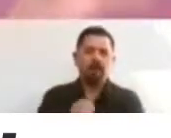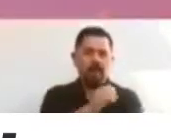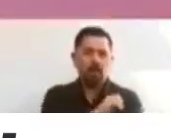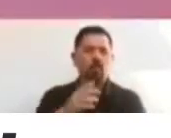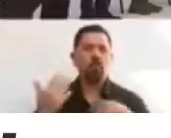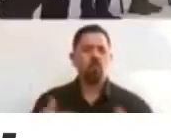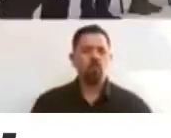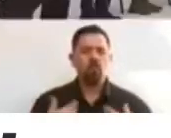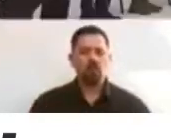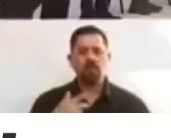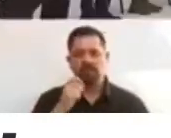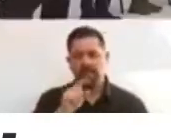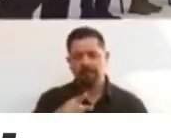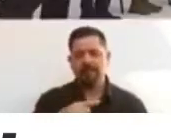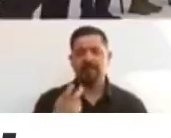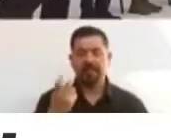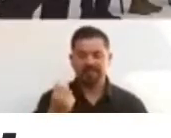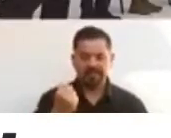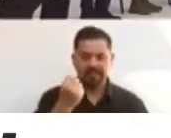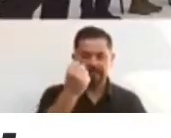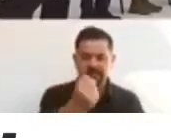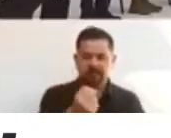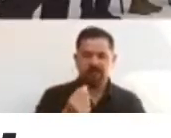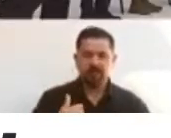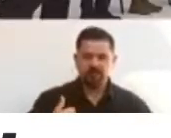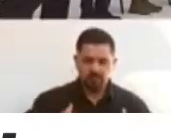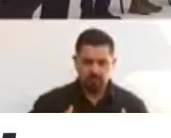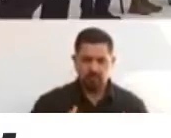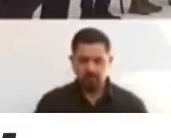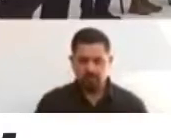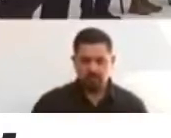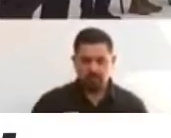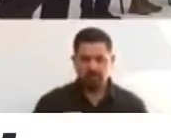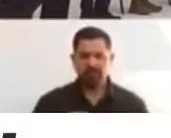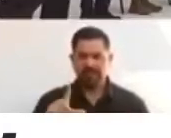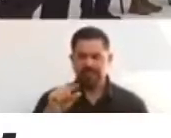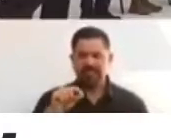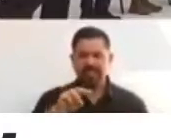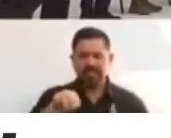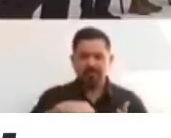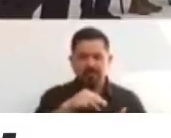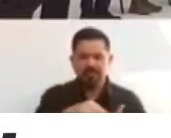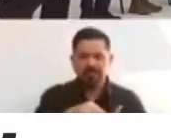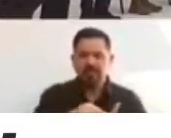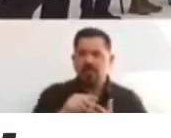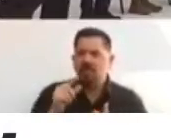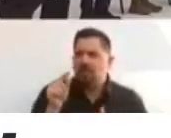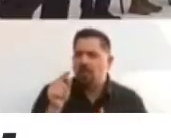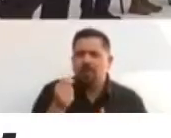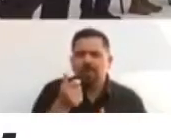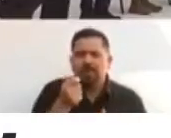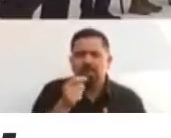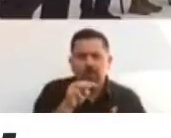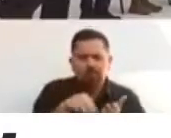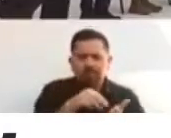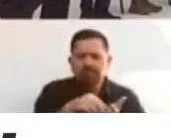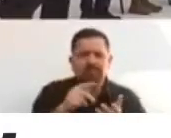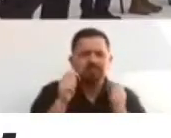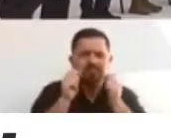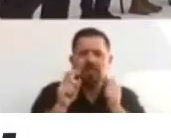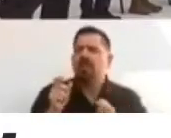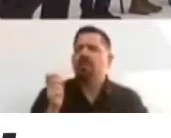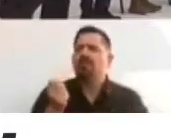algún ahí recurso, y por lo que se pueda para mis 70 municipios, ahí poquito, porque son chiquitos, ahí lo que caiga es bueno,